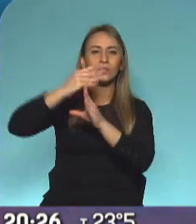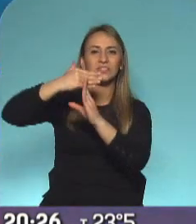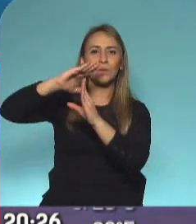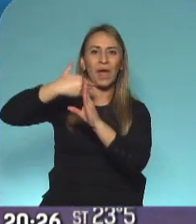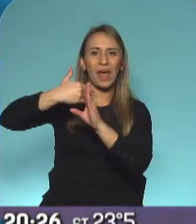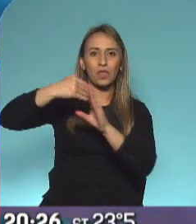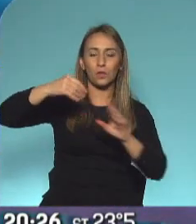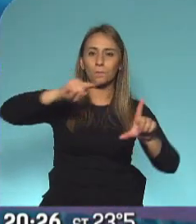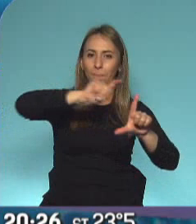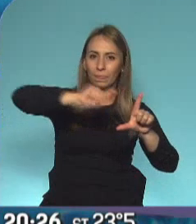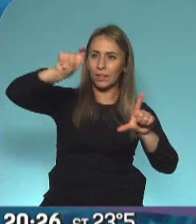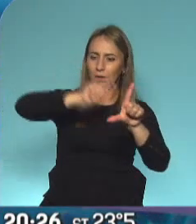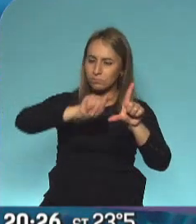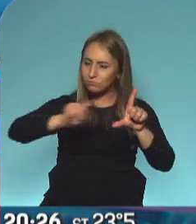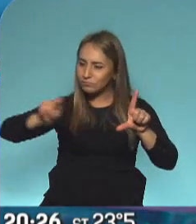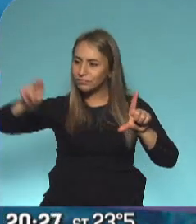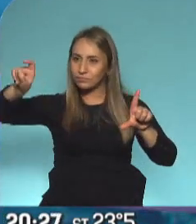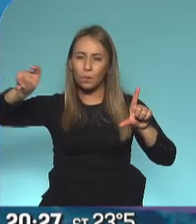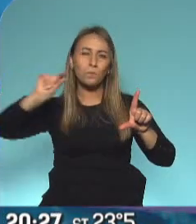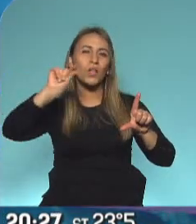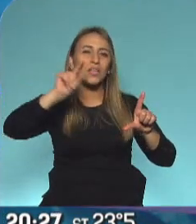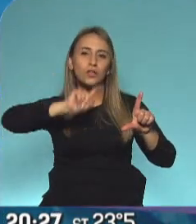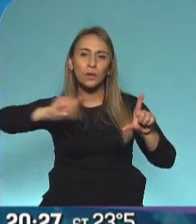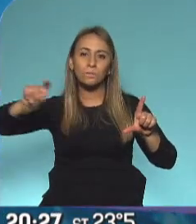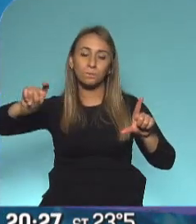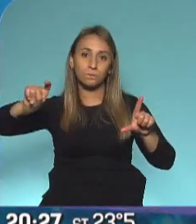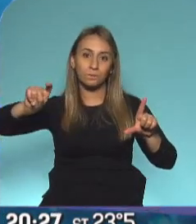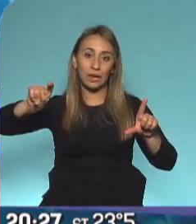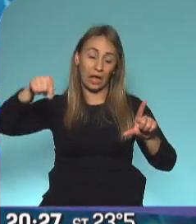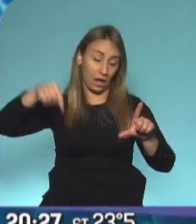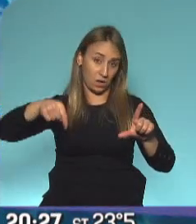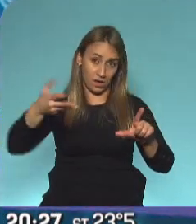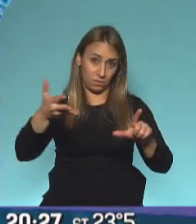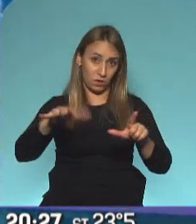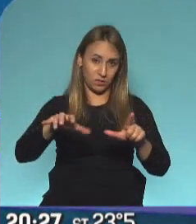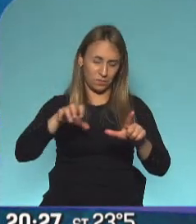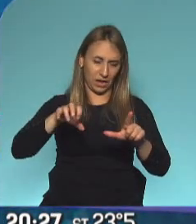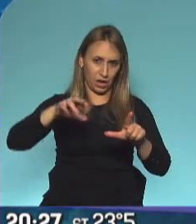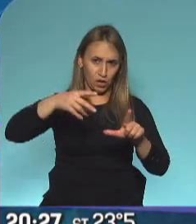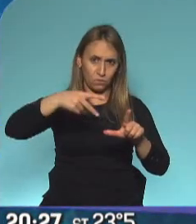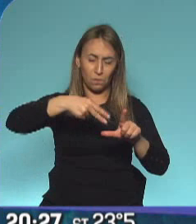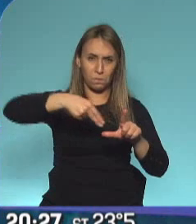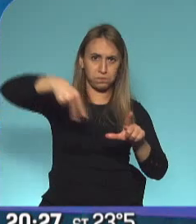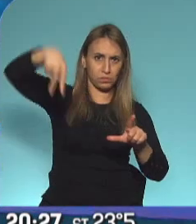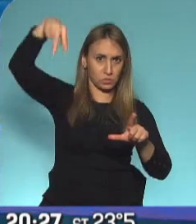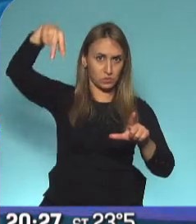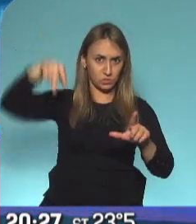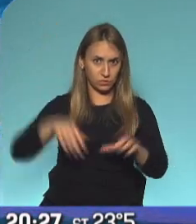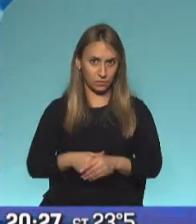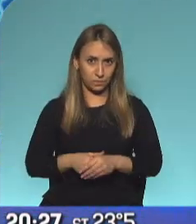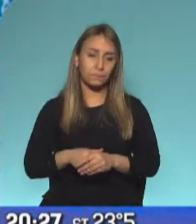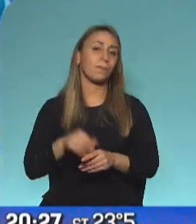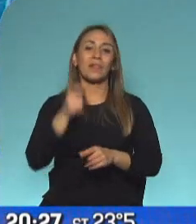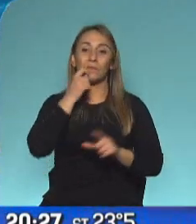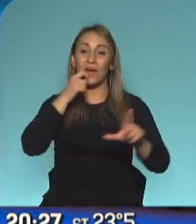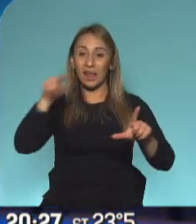Poco. Sacando el último mes que se volvió a despegar más. Y ahora empezó tempranito a despegarse. O sea que si esto se viene